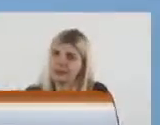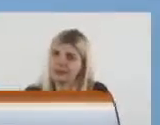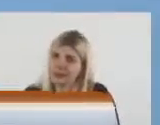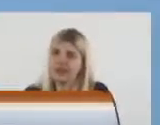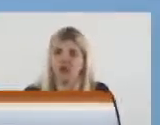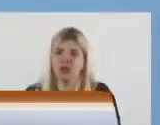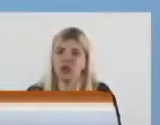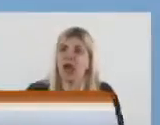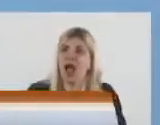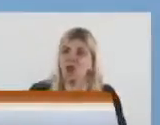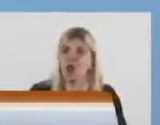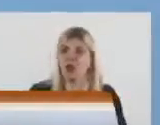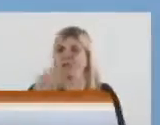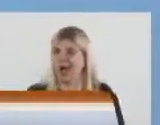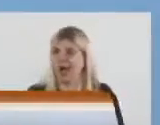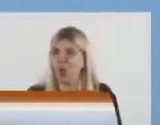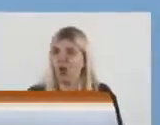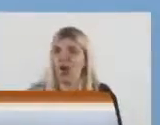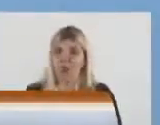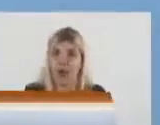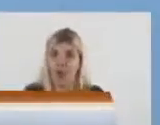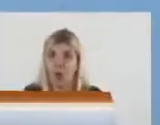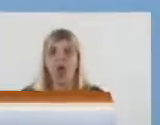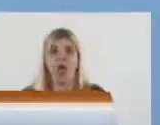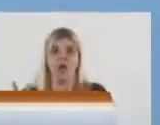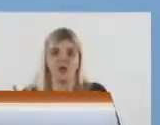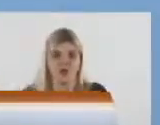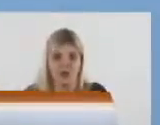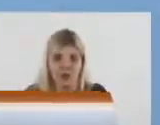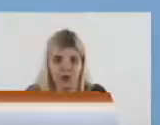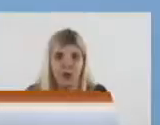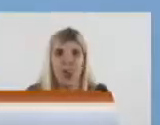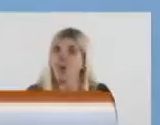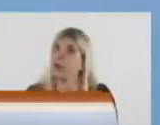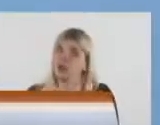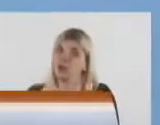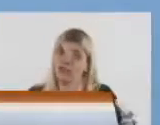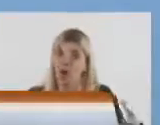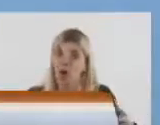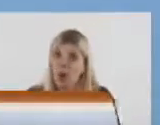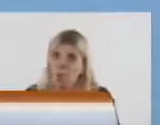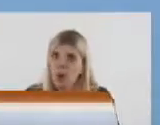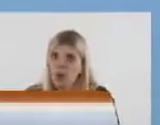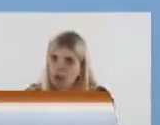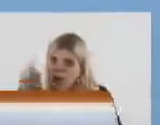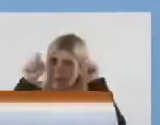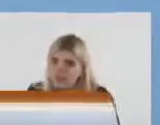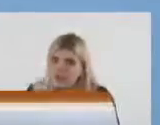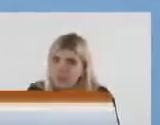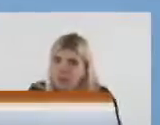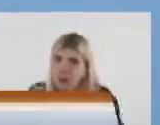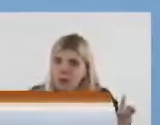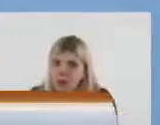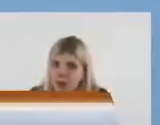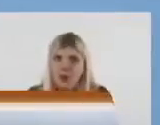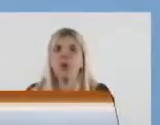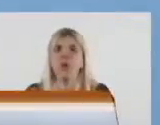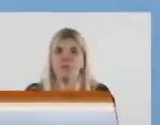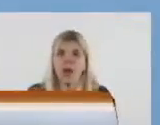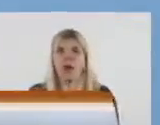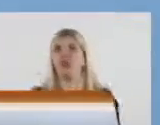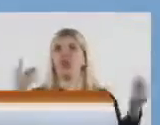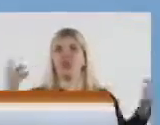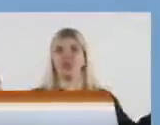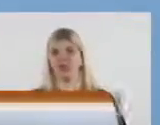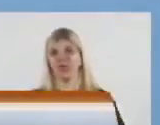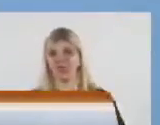principio de mortalidad con esto que decía de las prioridades pero no vamos a disminuir la dispersión del vídeo